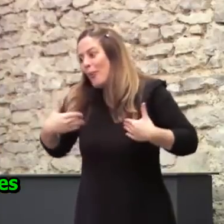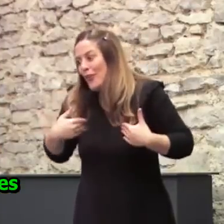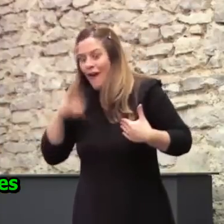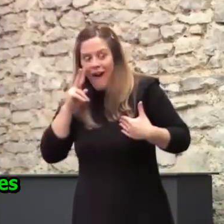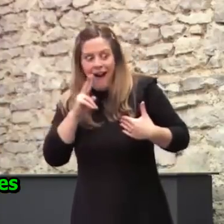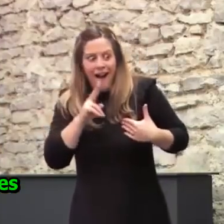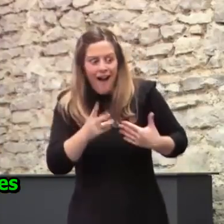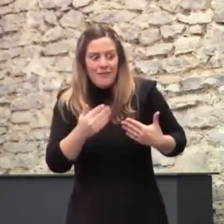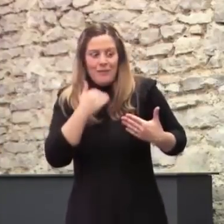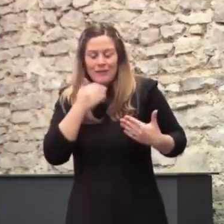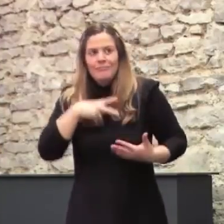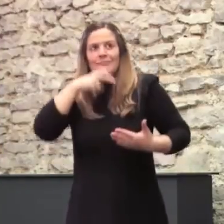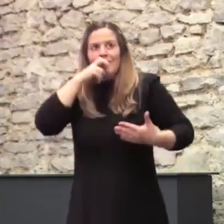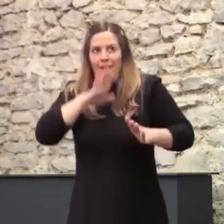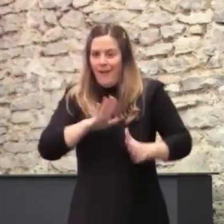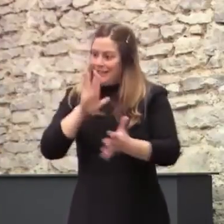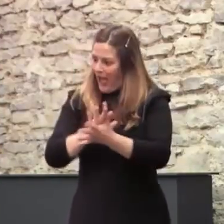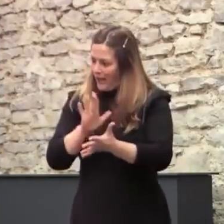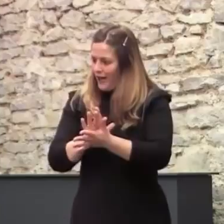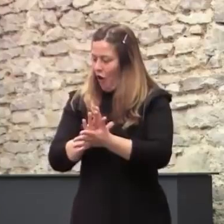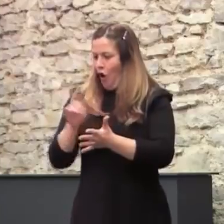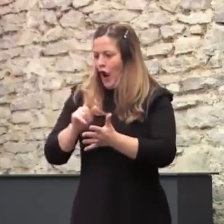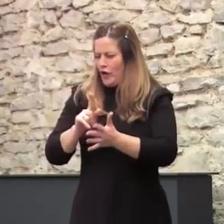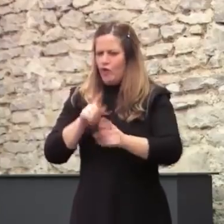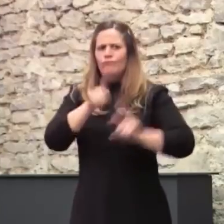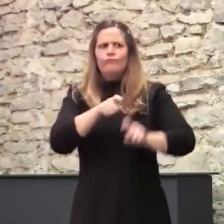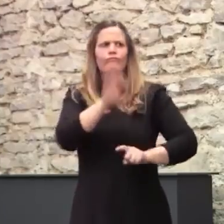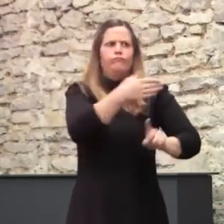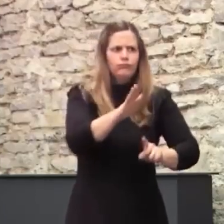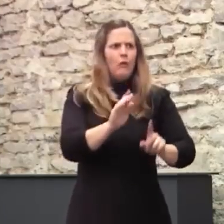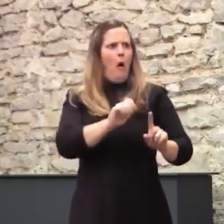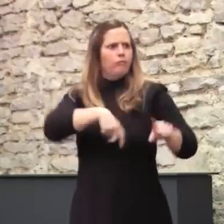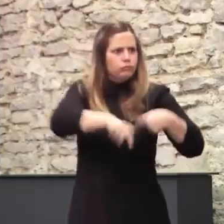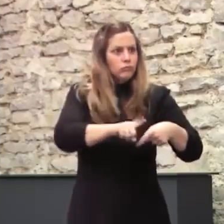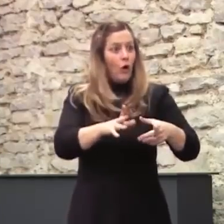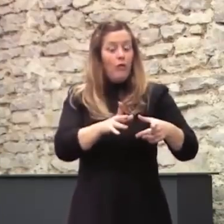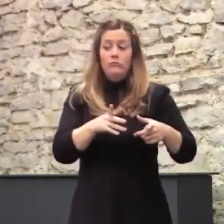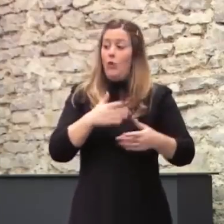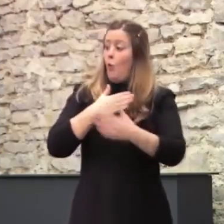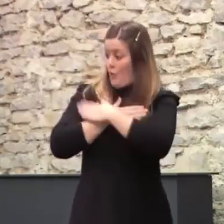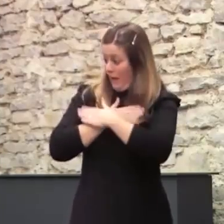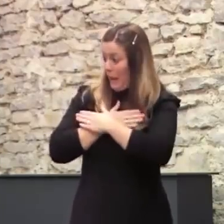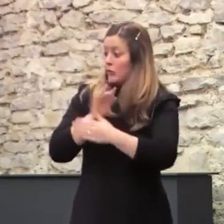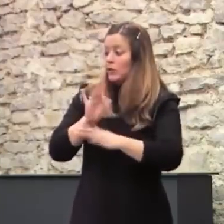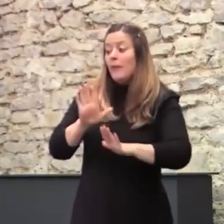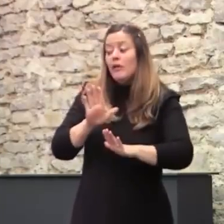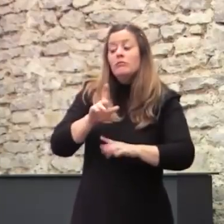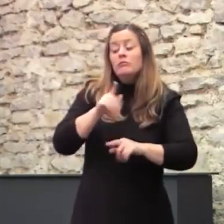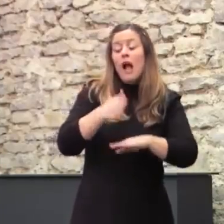varias veces y no rendirme, sino darme un abrazo si yo quería, ¿no?